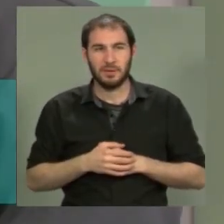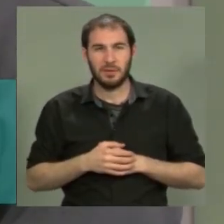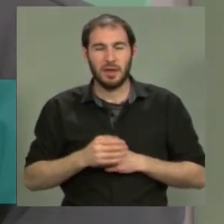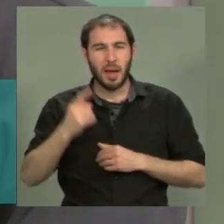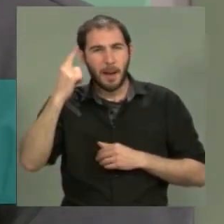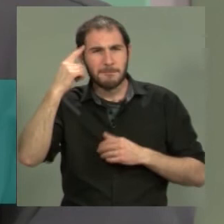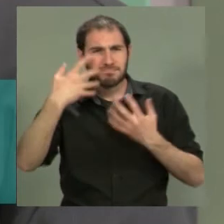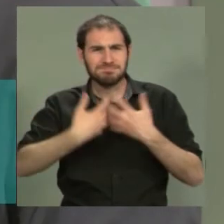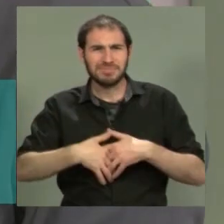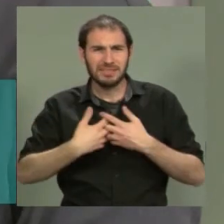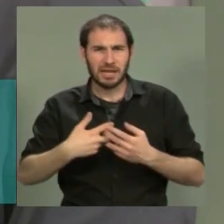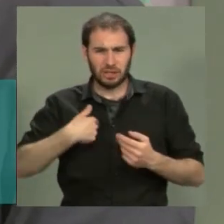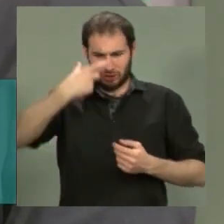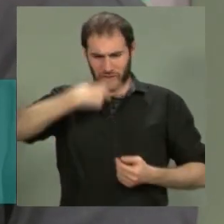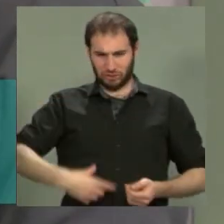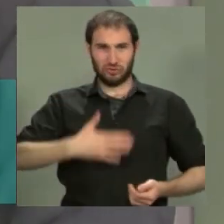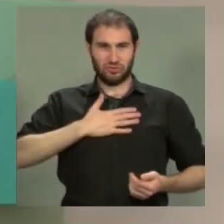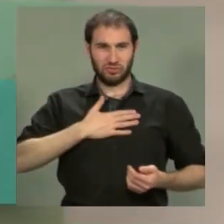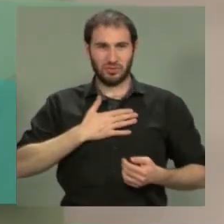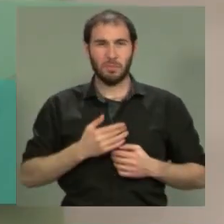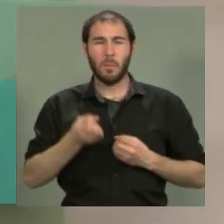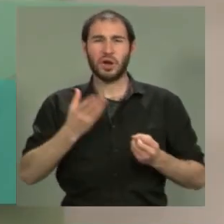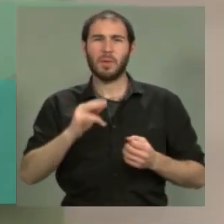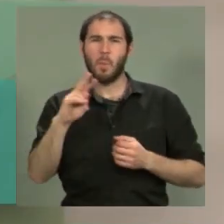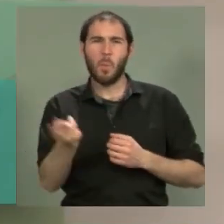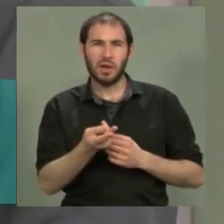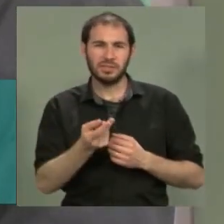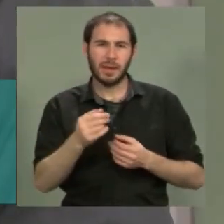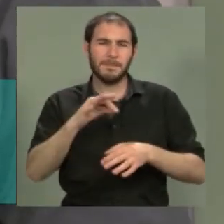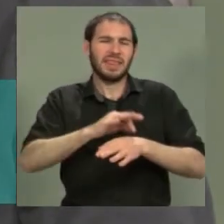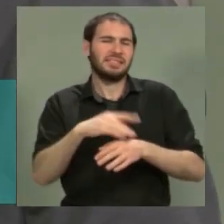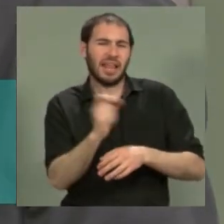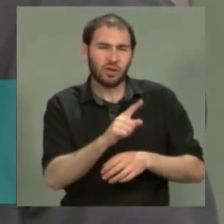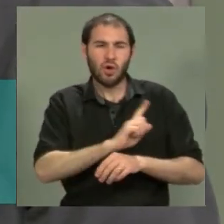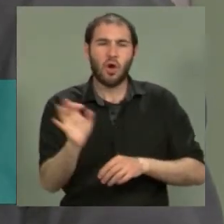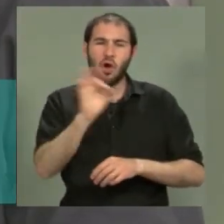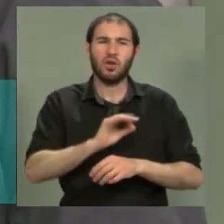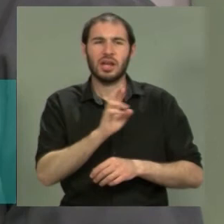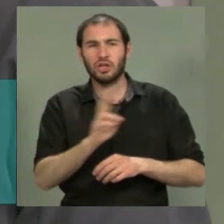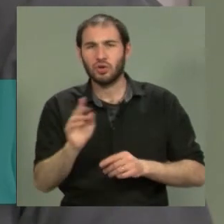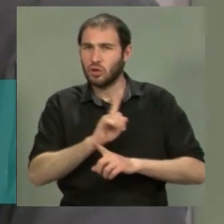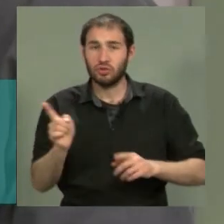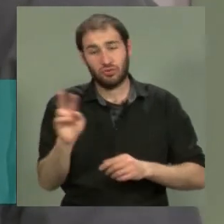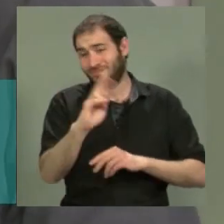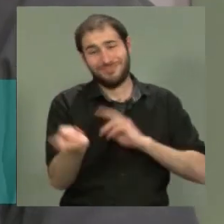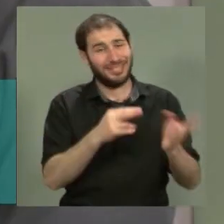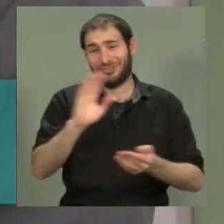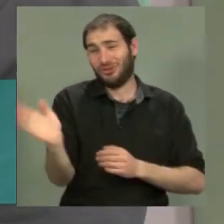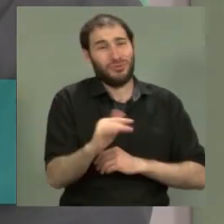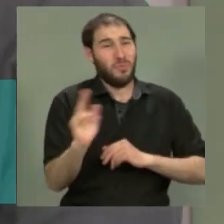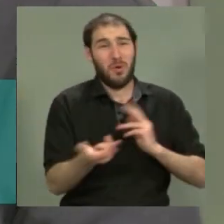propia existencia, ¿no es cierto? Porque la muerte no es ni de la medicina ni de la religión, vamos a morir todos. Básicamente